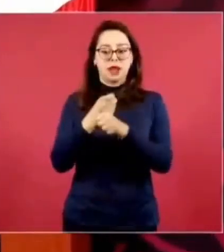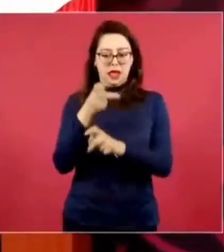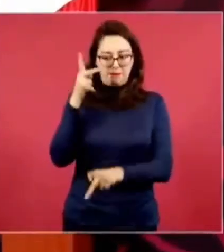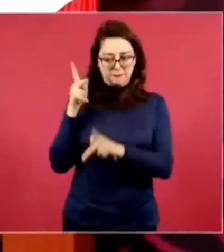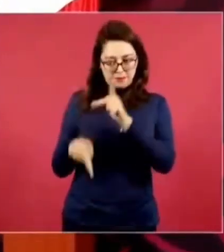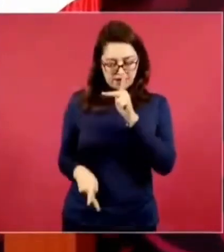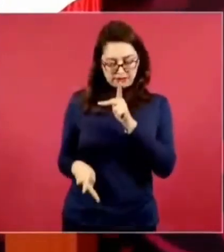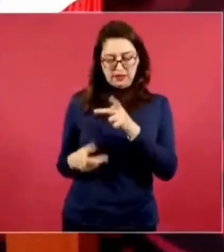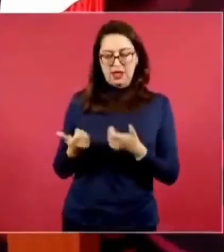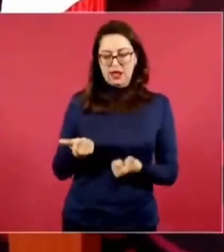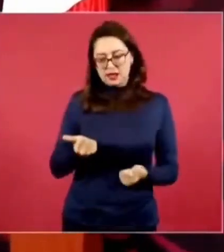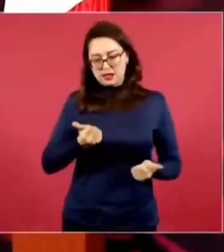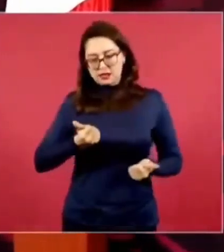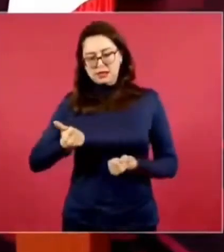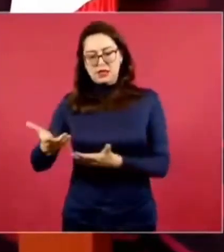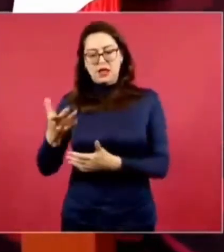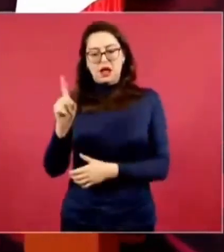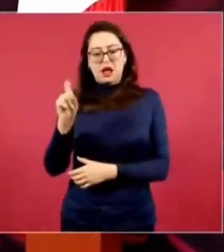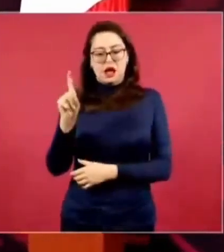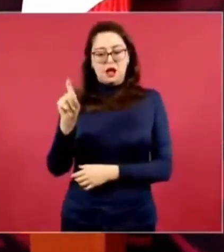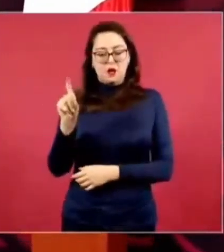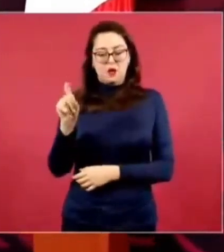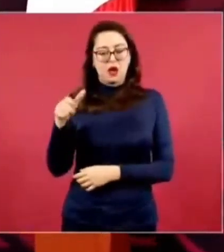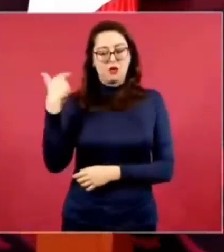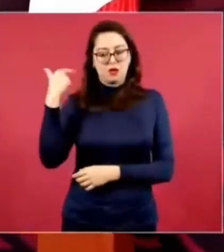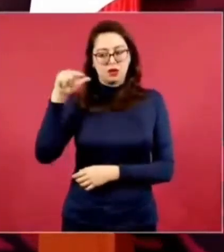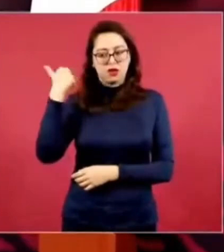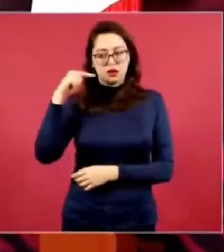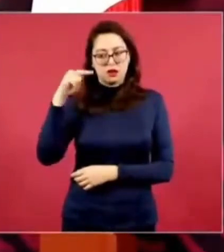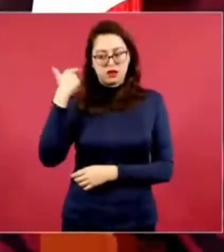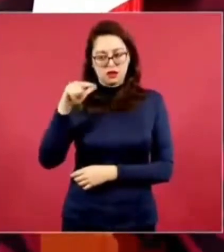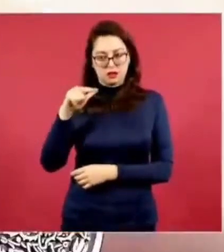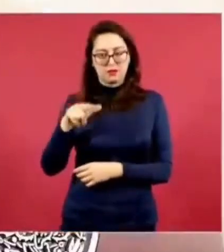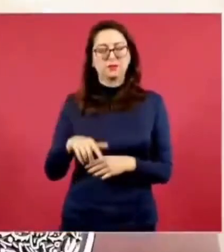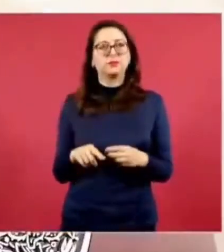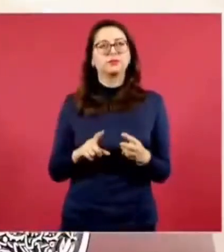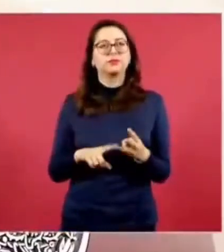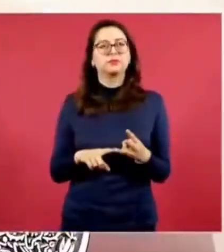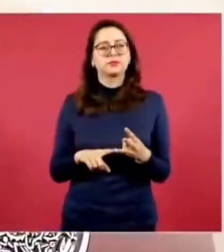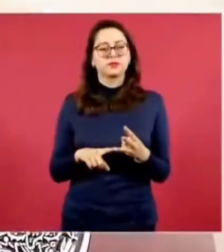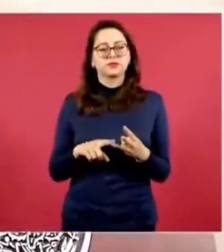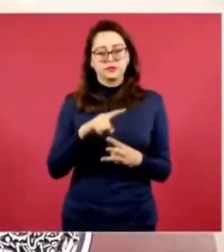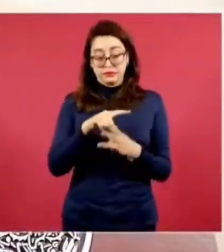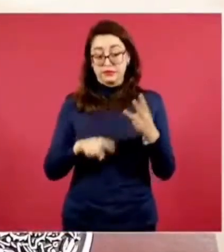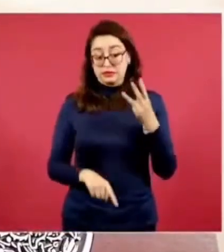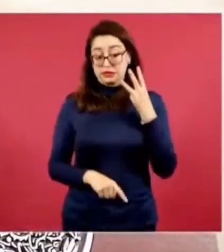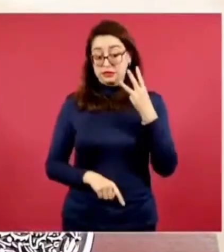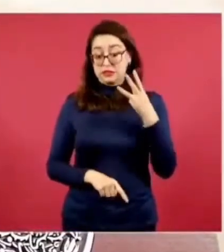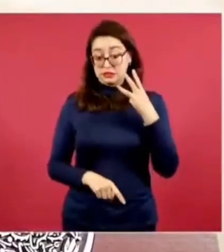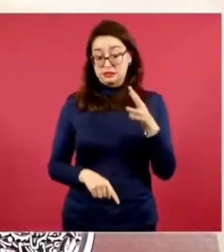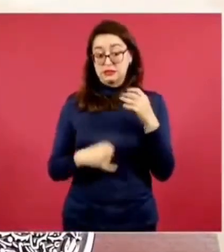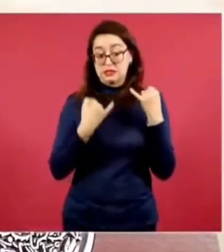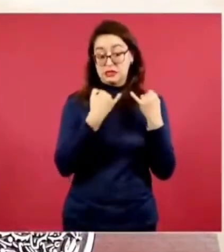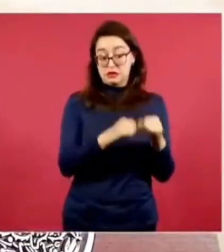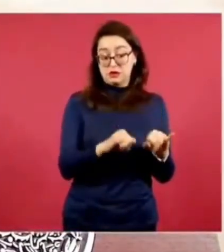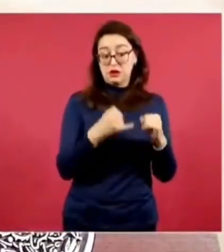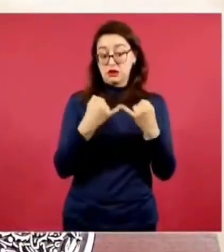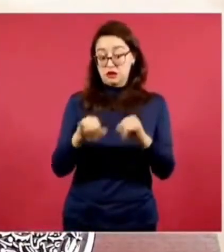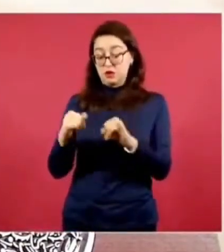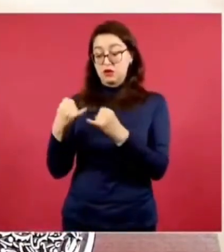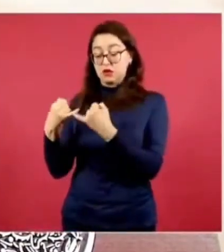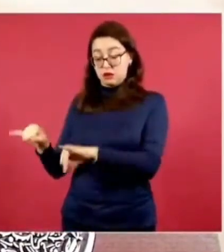acueducto para llevar agua a Guadalajara y la zona conada esos tres ya